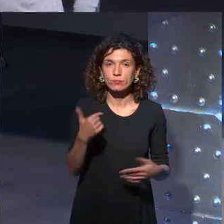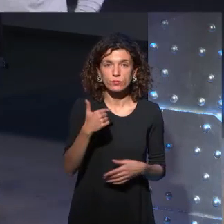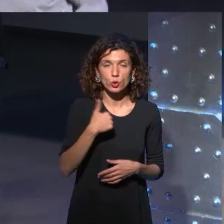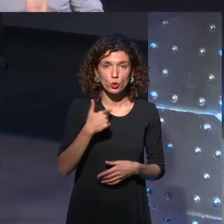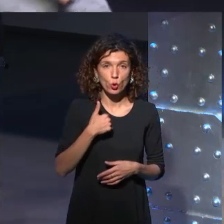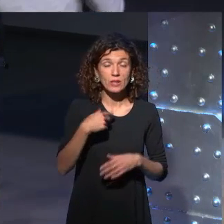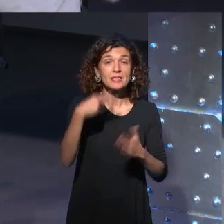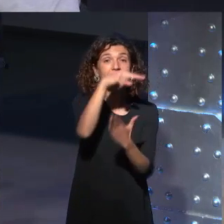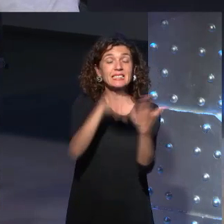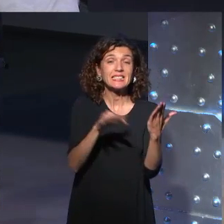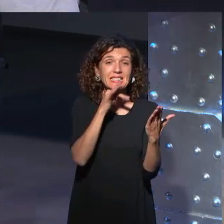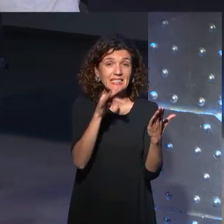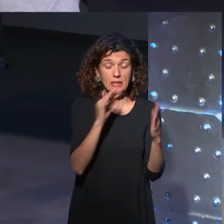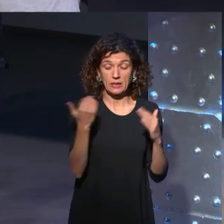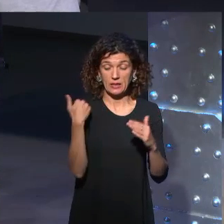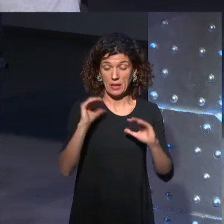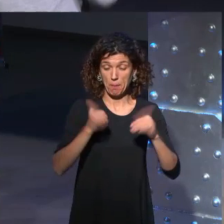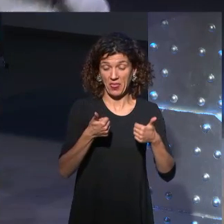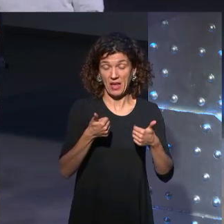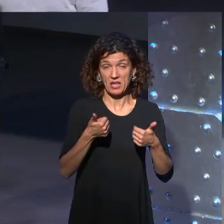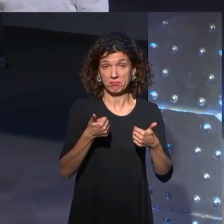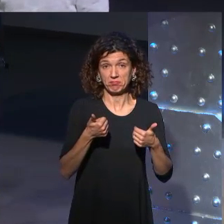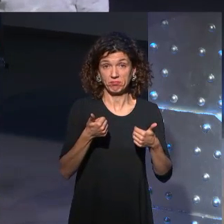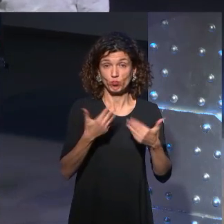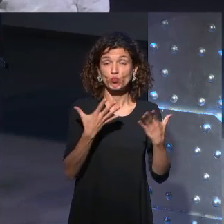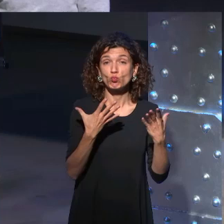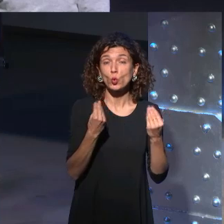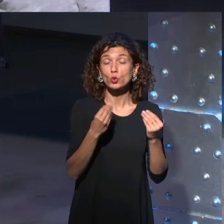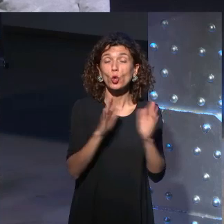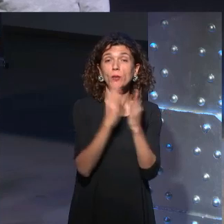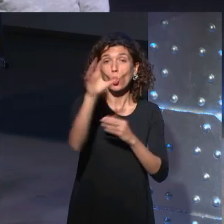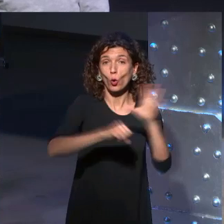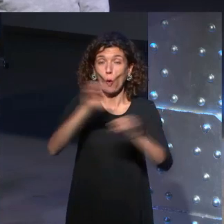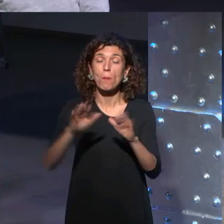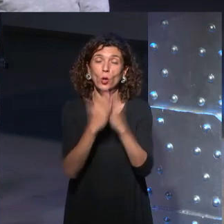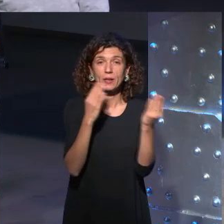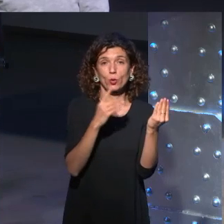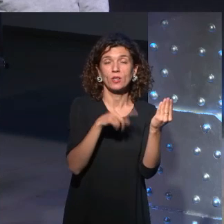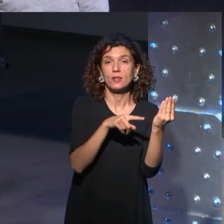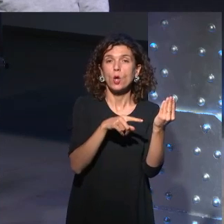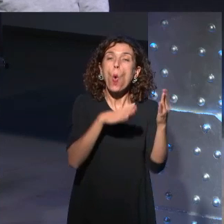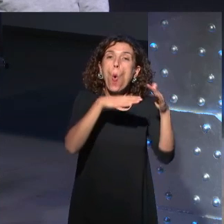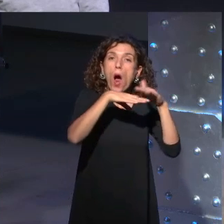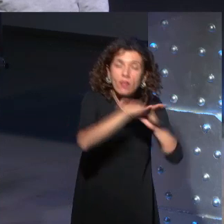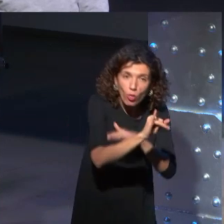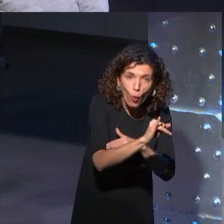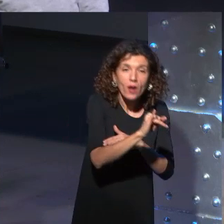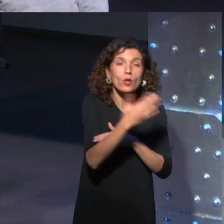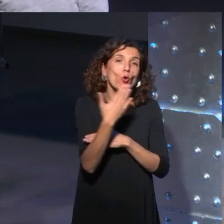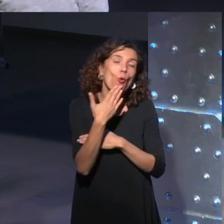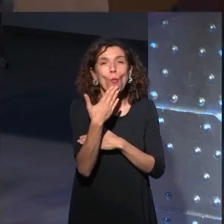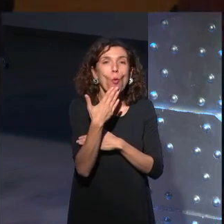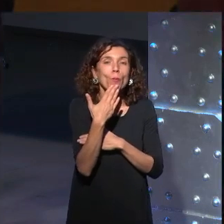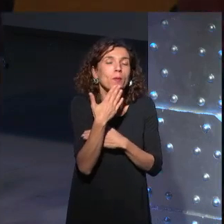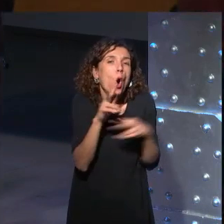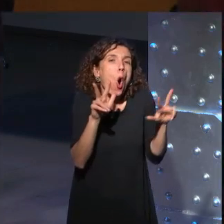no lo he leído todavía completo, lo he empezado como casi muchos de los que me compro y lo tengo guardadito como si